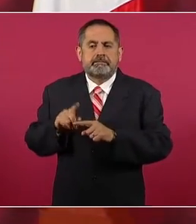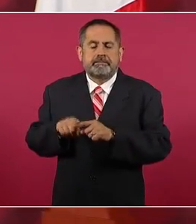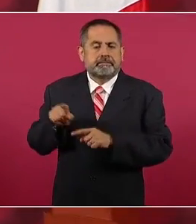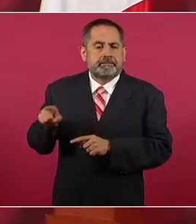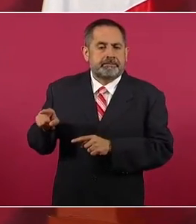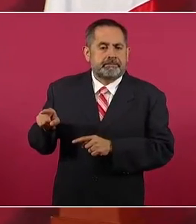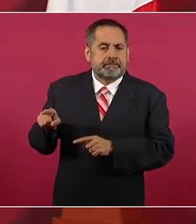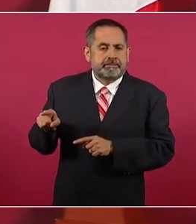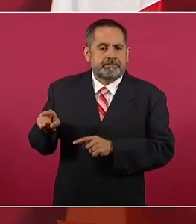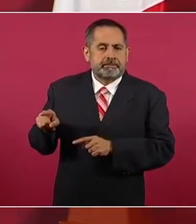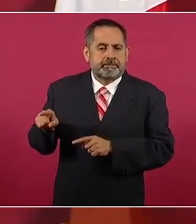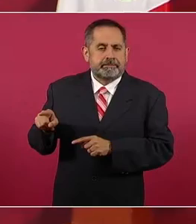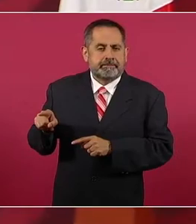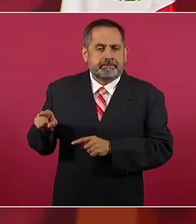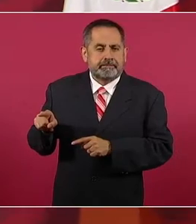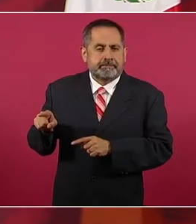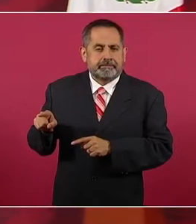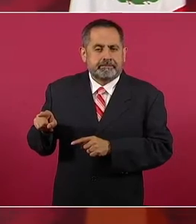tan